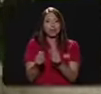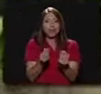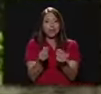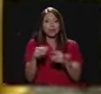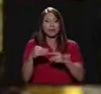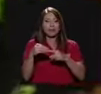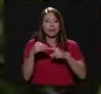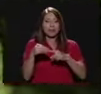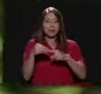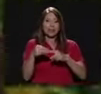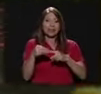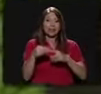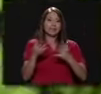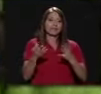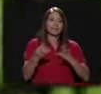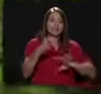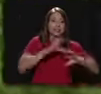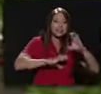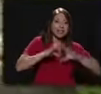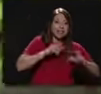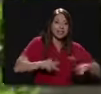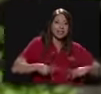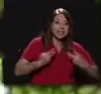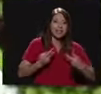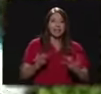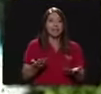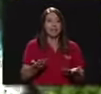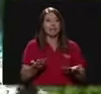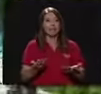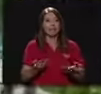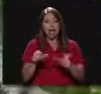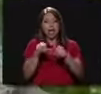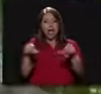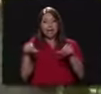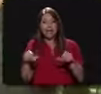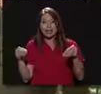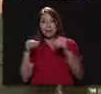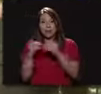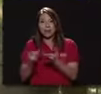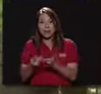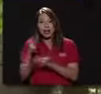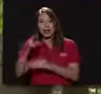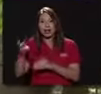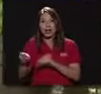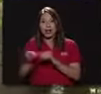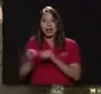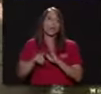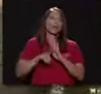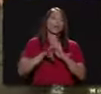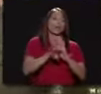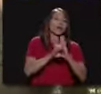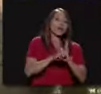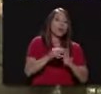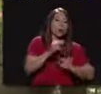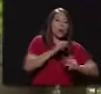productividad, principalmente de ciencias de la vida, sectores de mayor valor agregado, mientras que otros sectores como comercio,